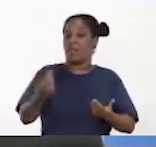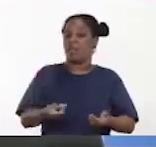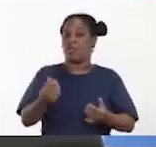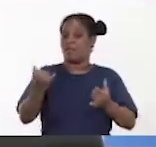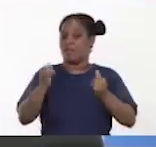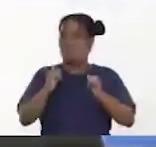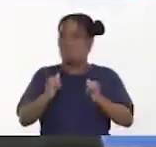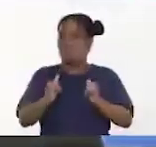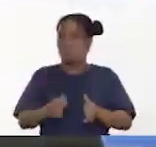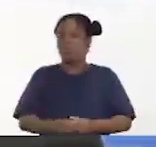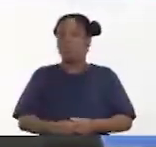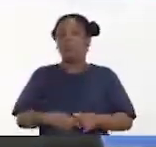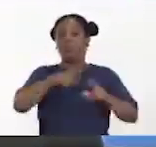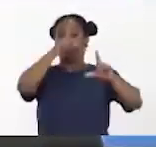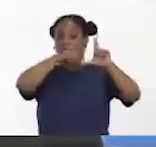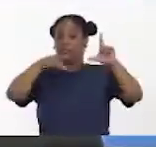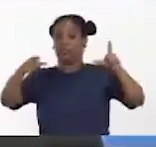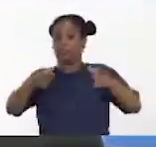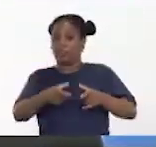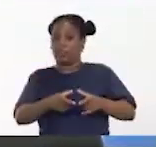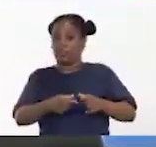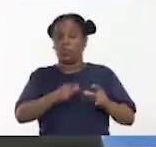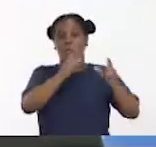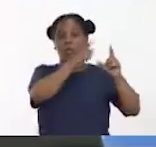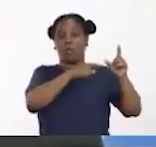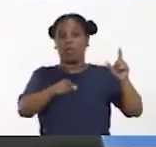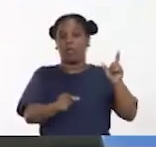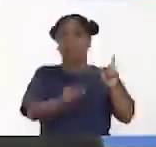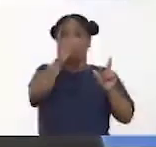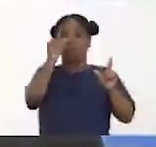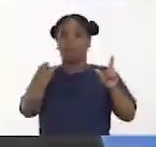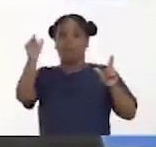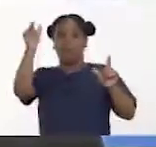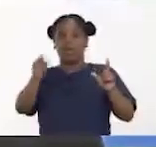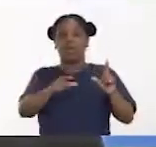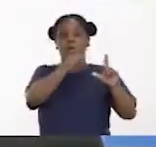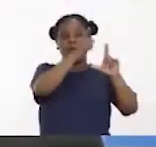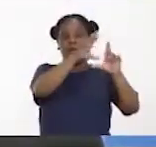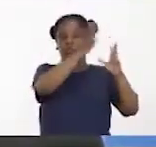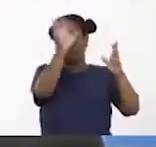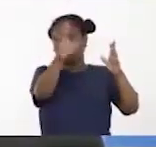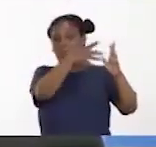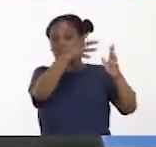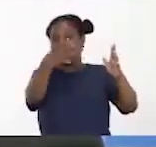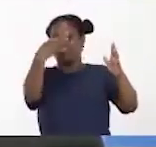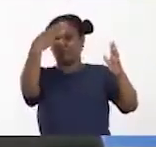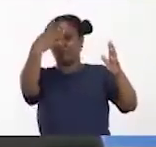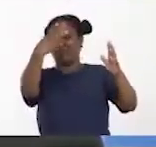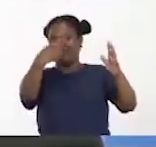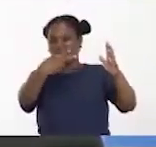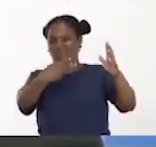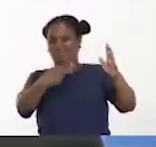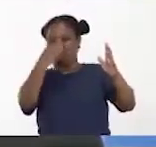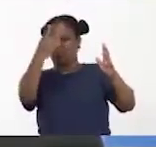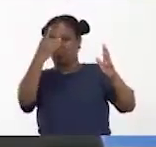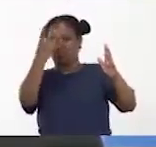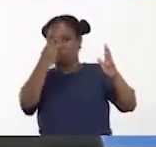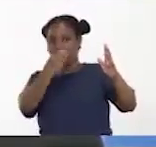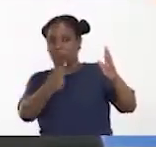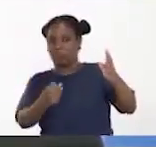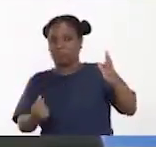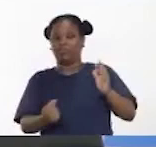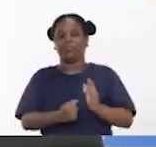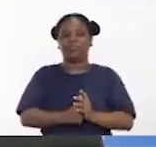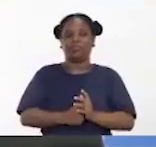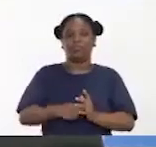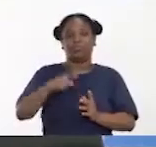de datos, a un gráfico de pastel, a un gráfico de barra, a una tabla de frecuencias, y bueno,